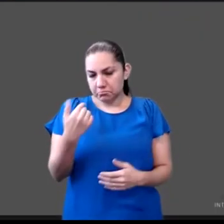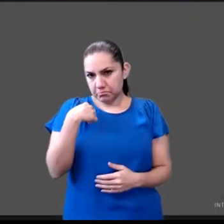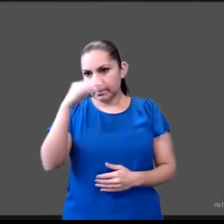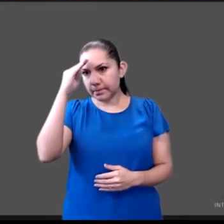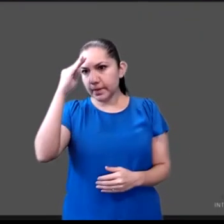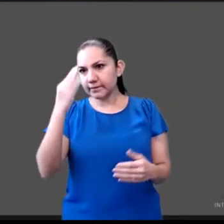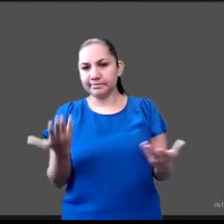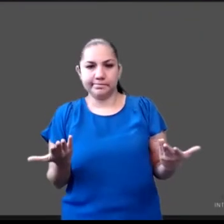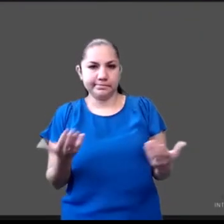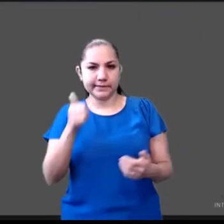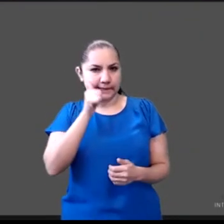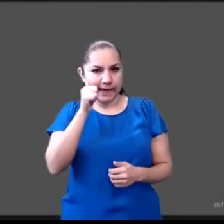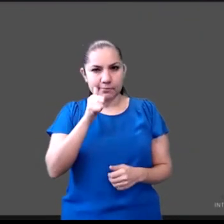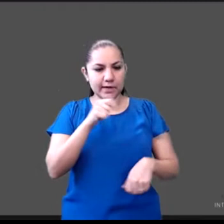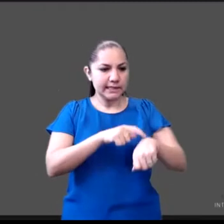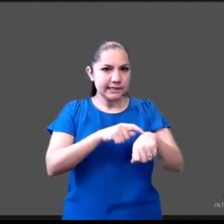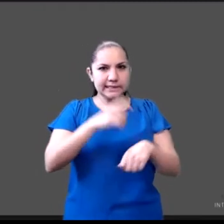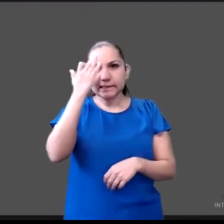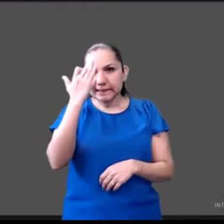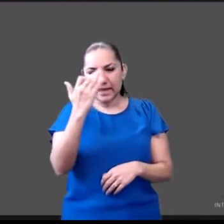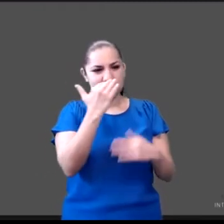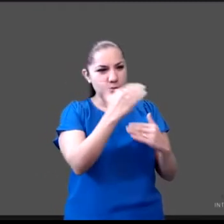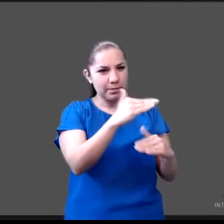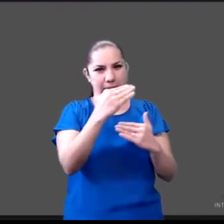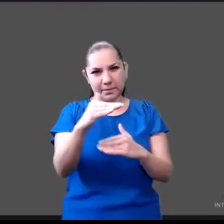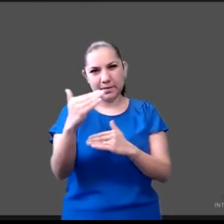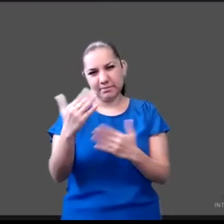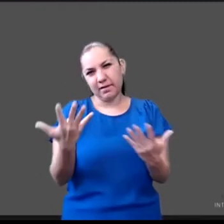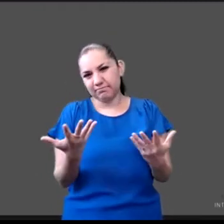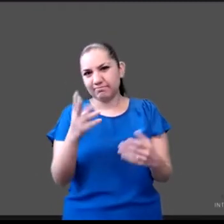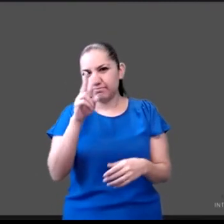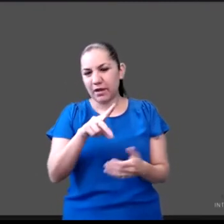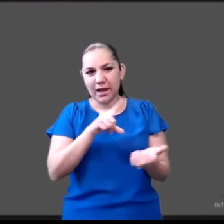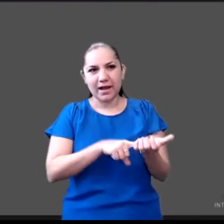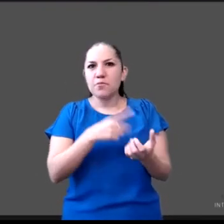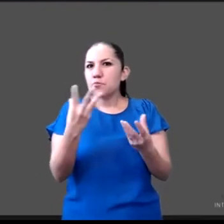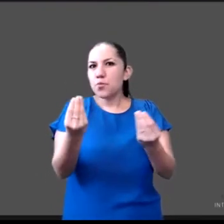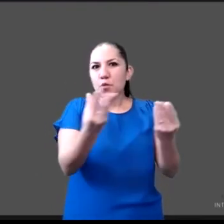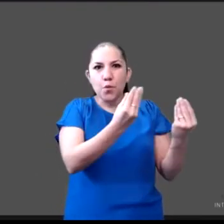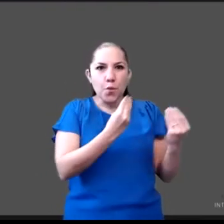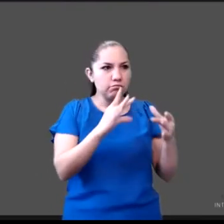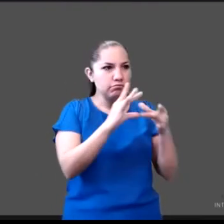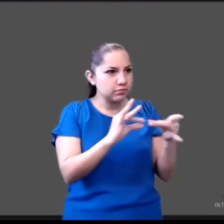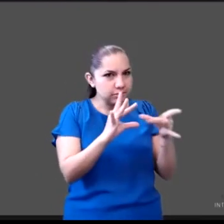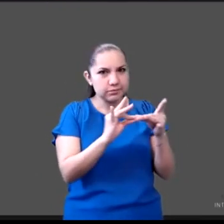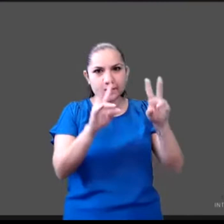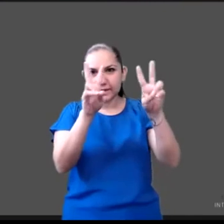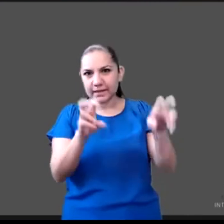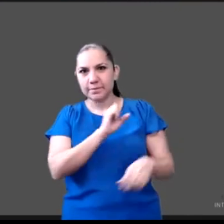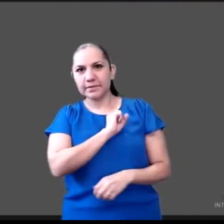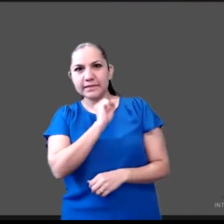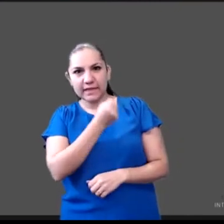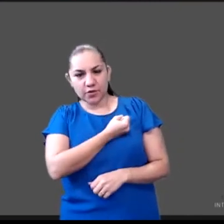el tiempo no nos da para ver las muchísimas intervenciones que tuvimos sobre temas de salud, sobre todo de